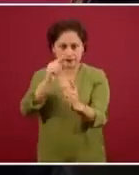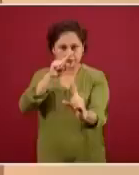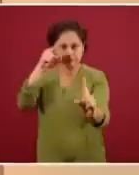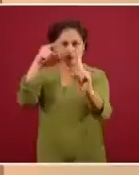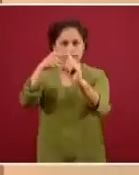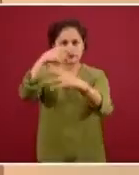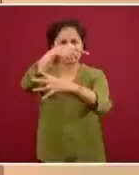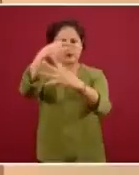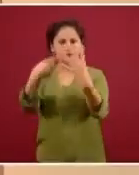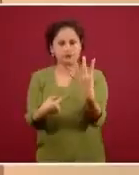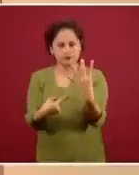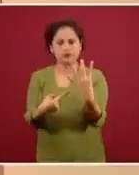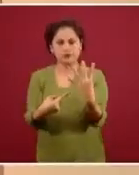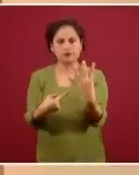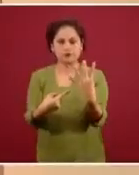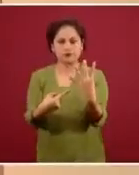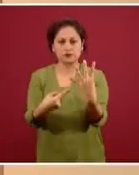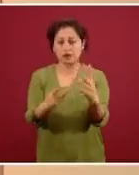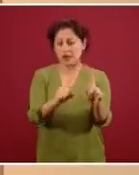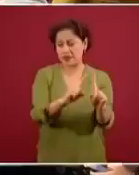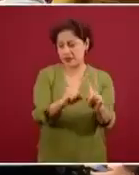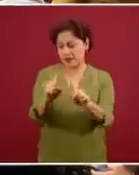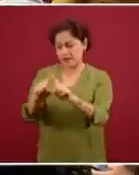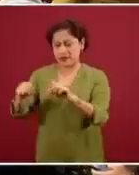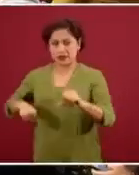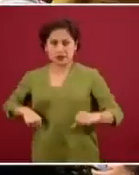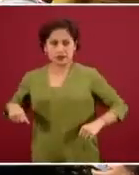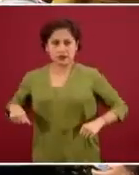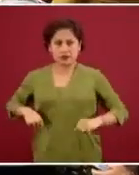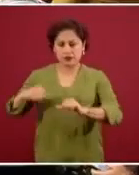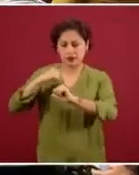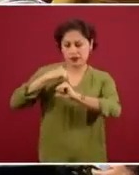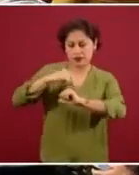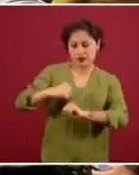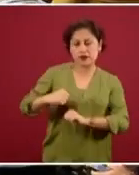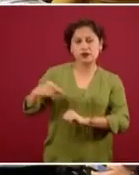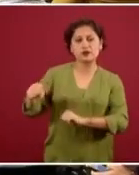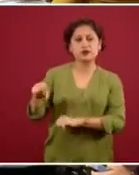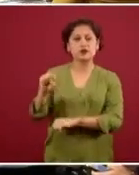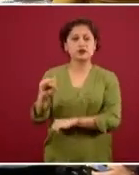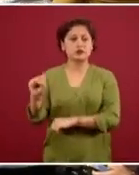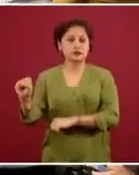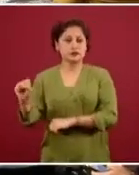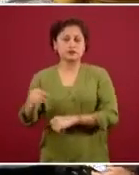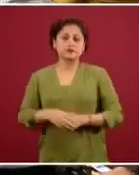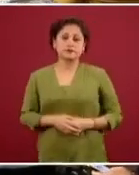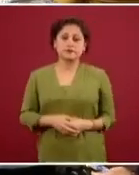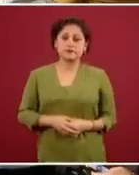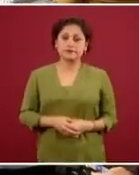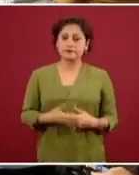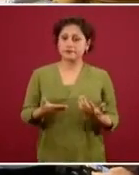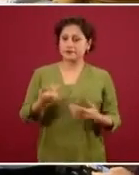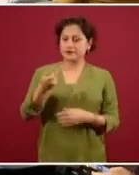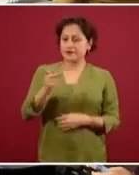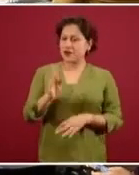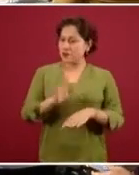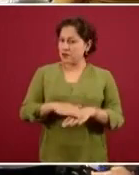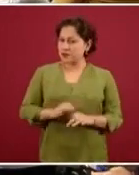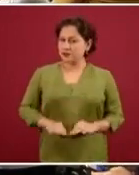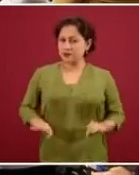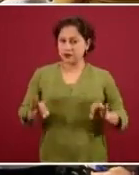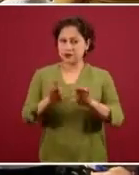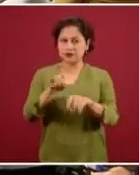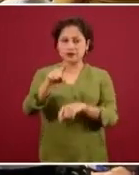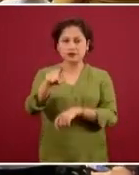estrategias alineadas a lo emitido por la Secretaría de Salud. Pero quiero que centren su atención en esa